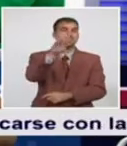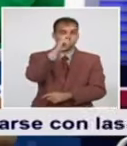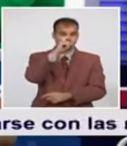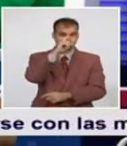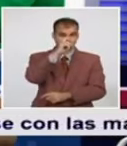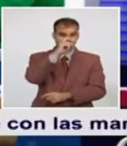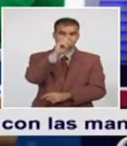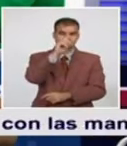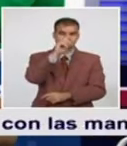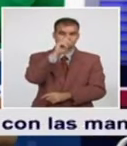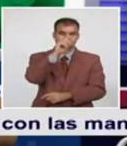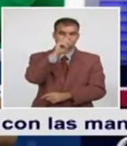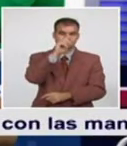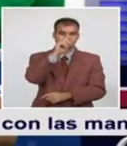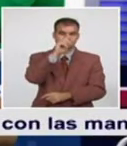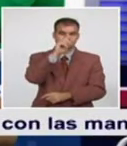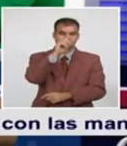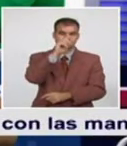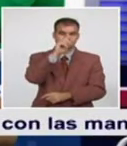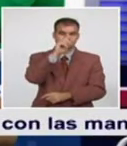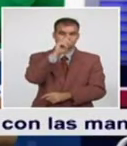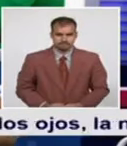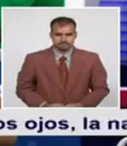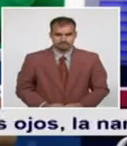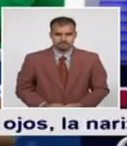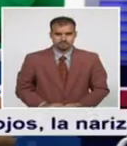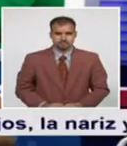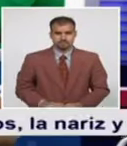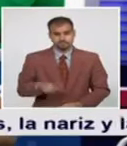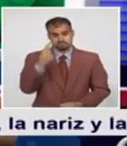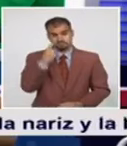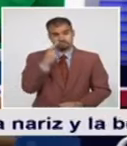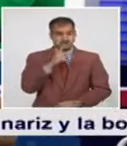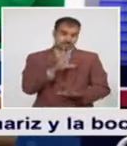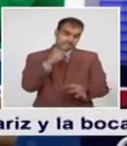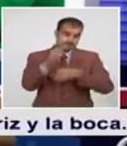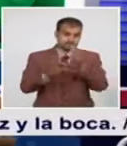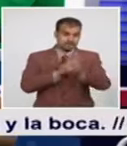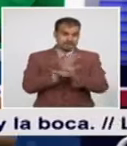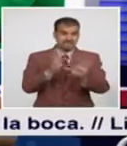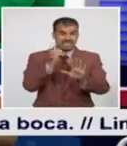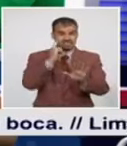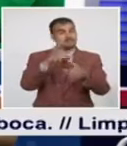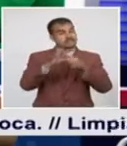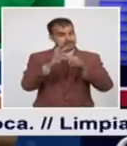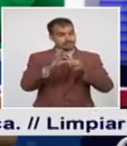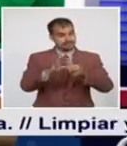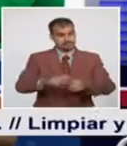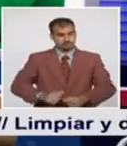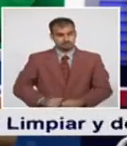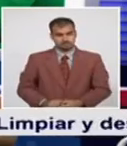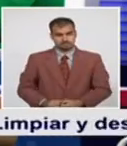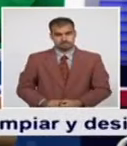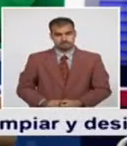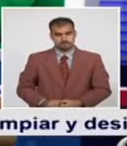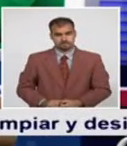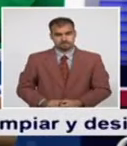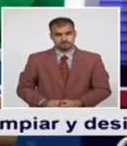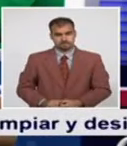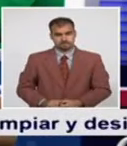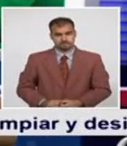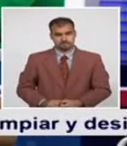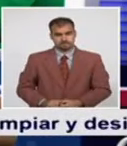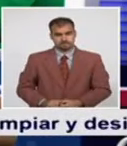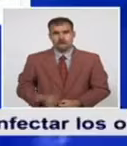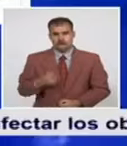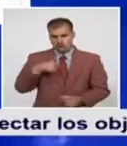ven, de mucho riesgo. Y me gustaría ver un momentico el gráfico para ver cómo cerró el mes de